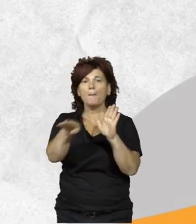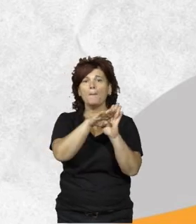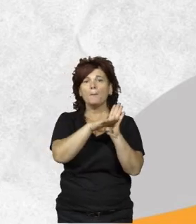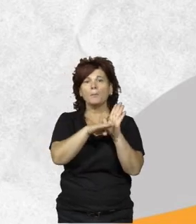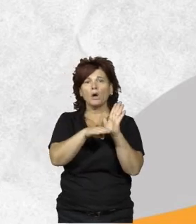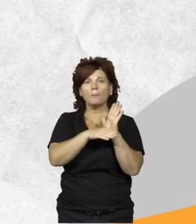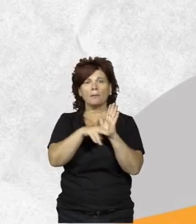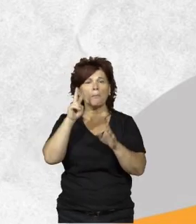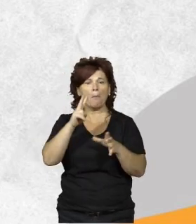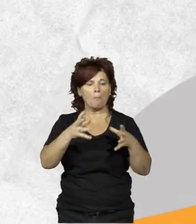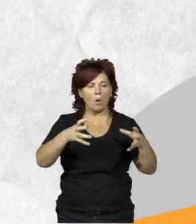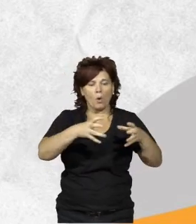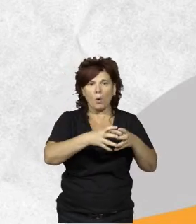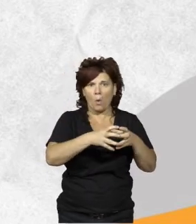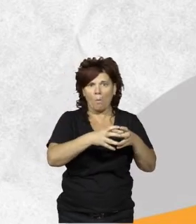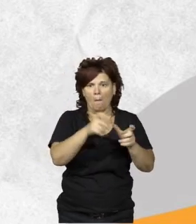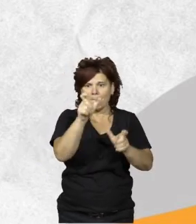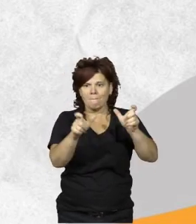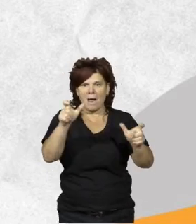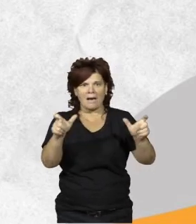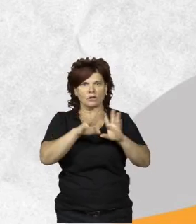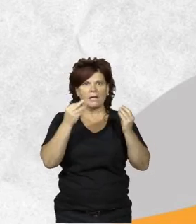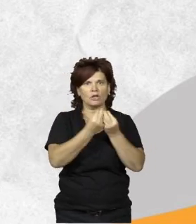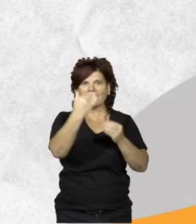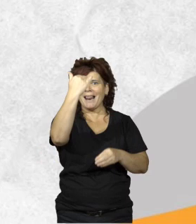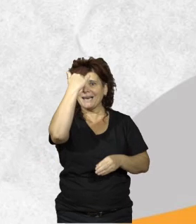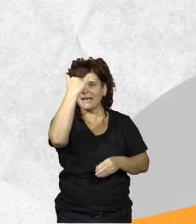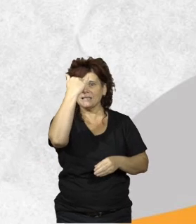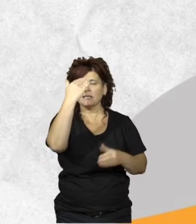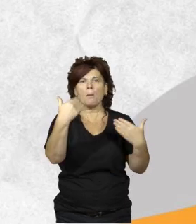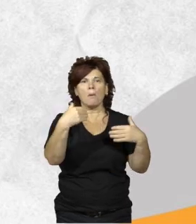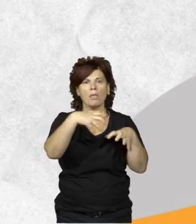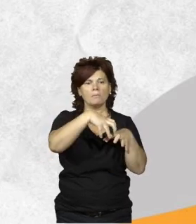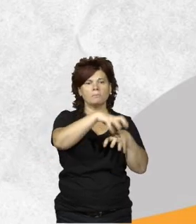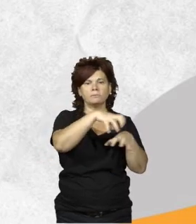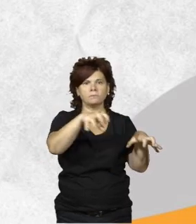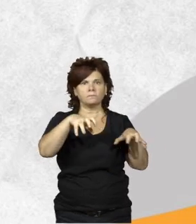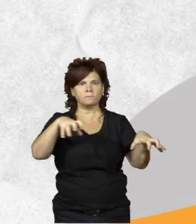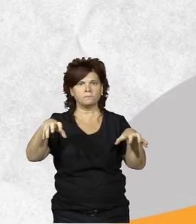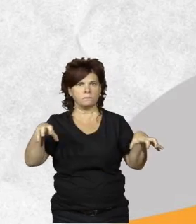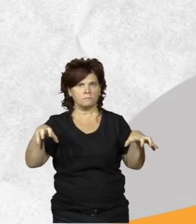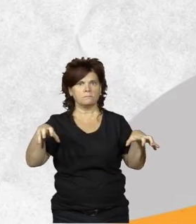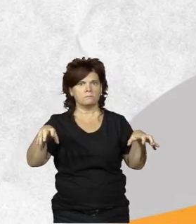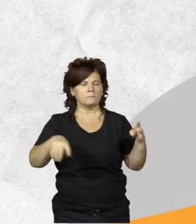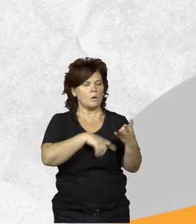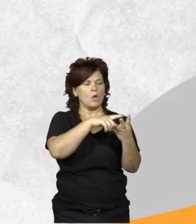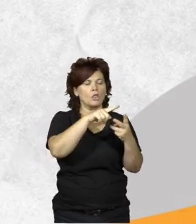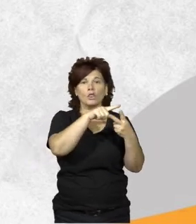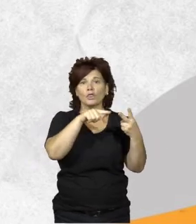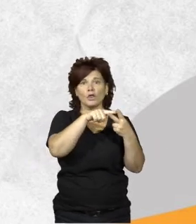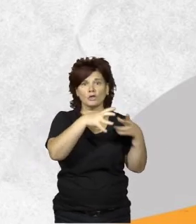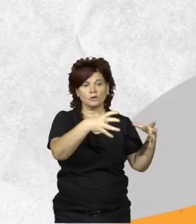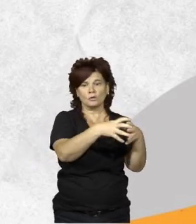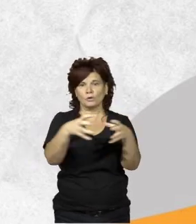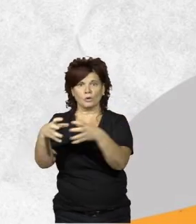de inspectores, aproximadamente de 15 personas, y que podemos dividirlas, si bien están en 4, pero en 2 grupos, más